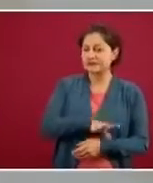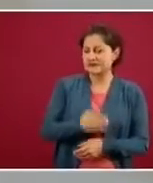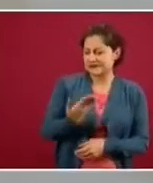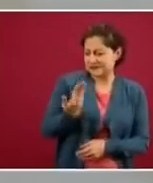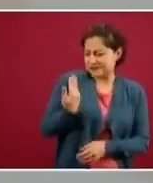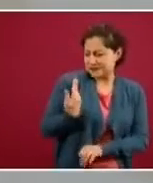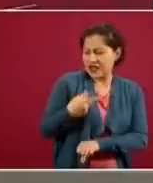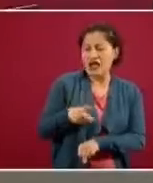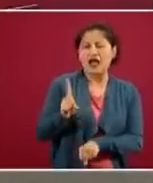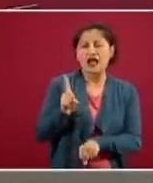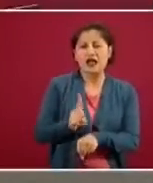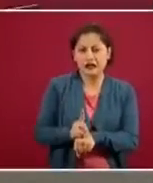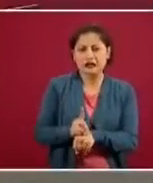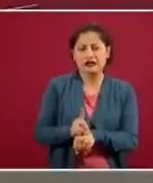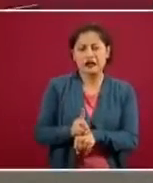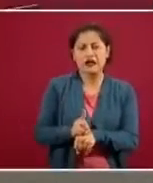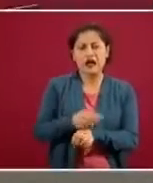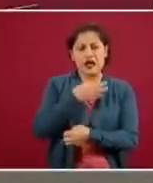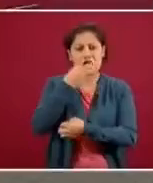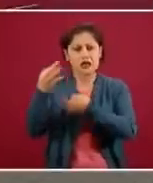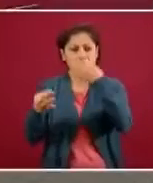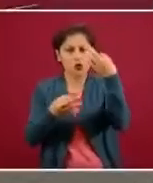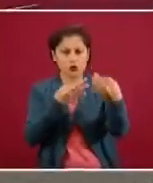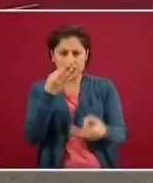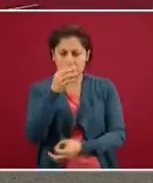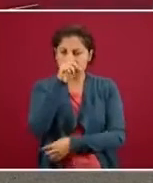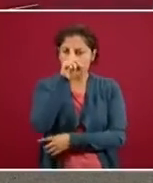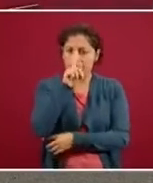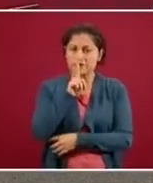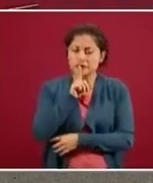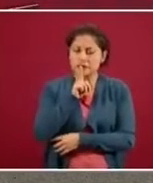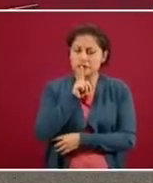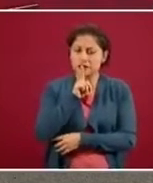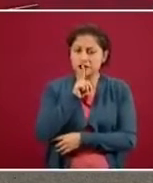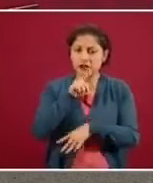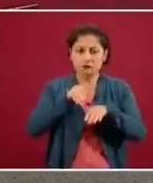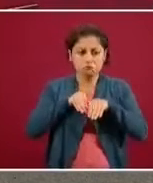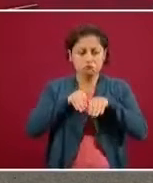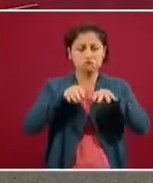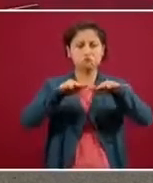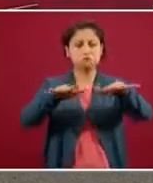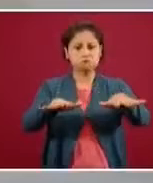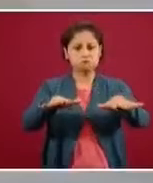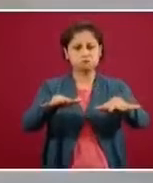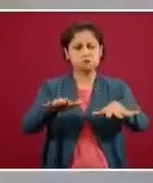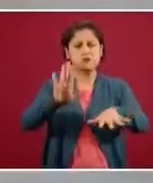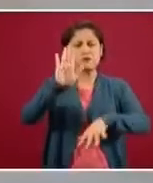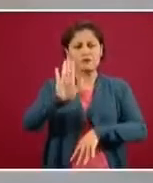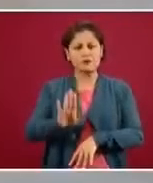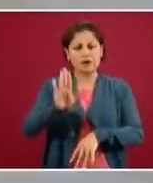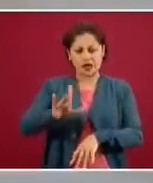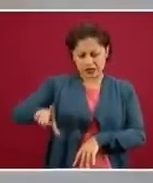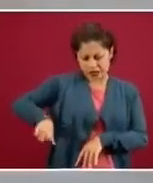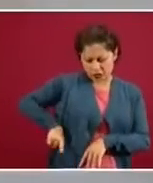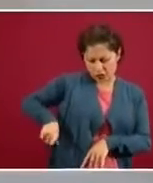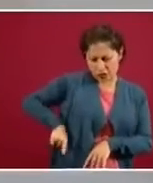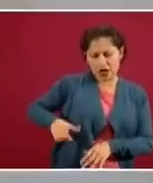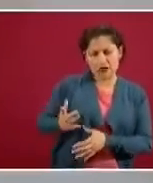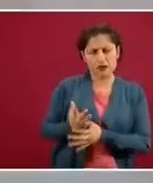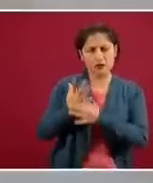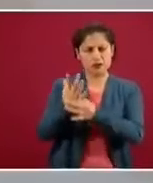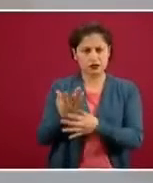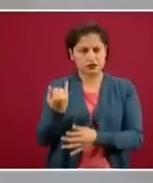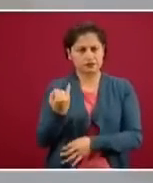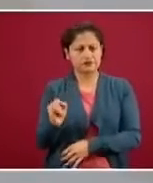días circulaba una falsa proclama supuestamente proveniente del gobierno que hablaba de que